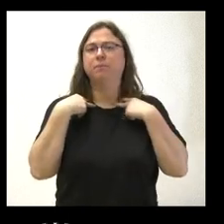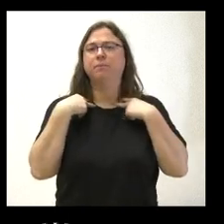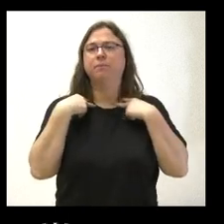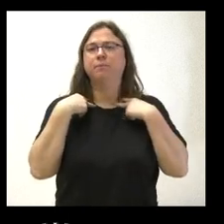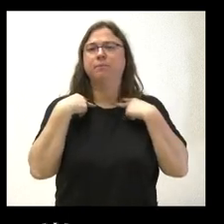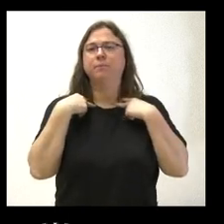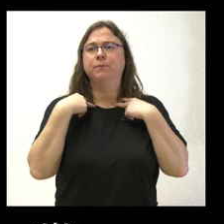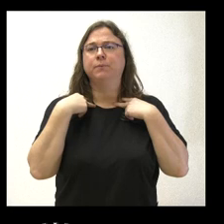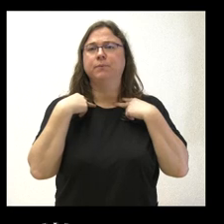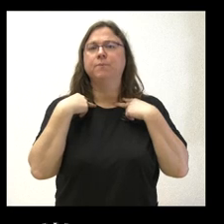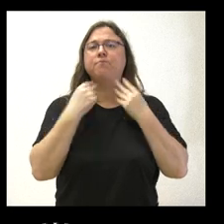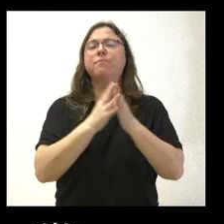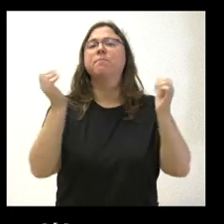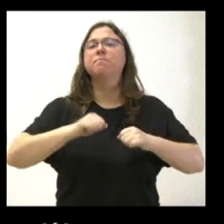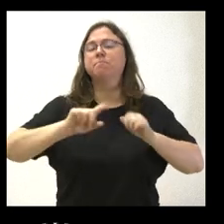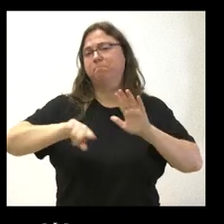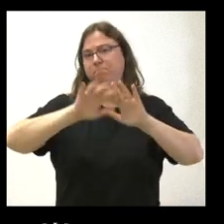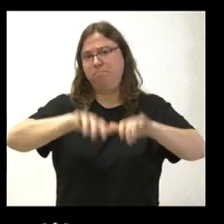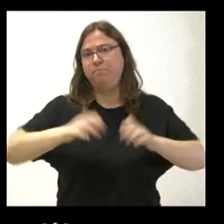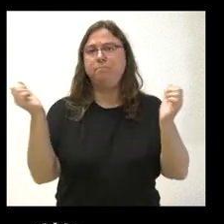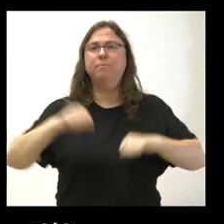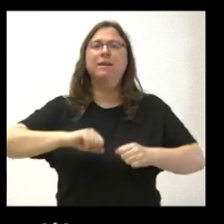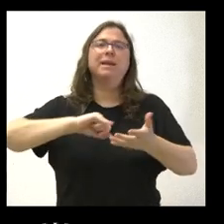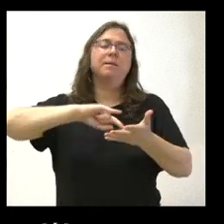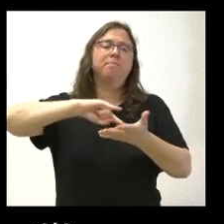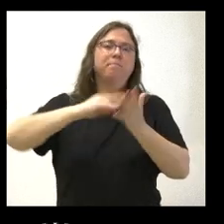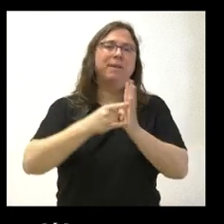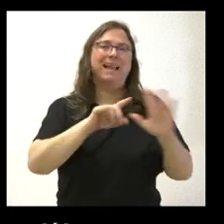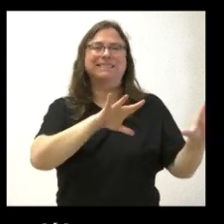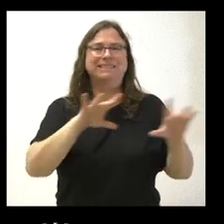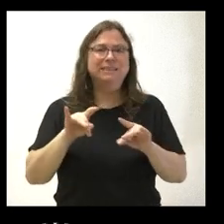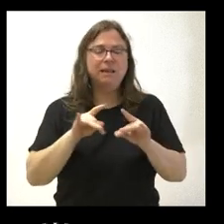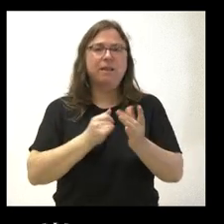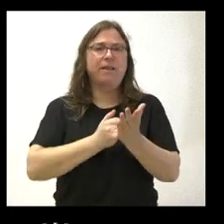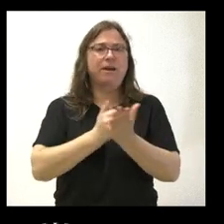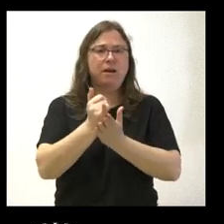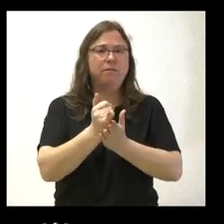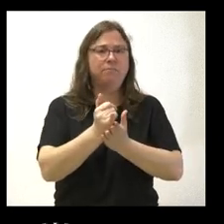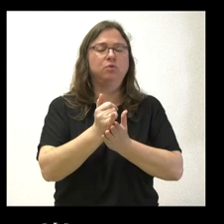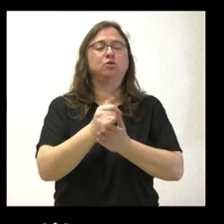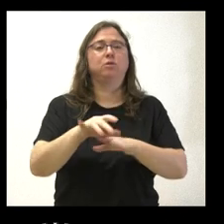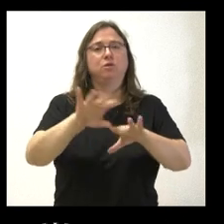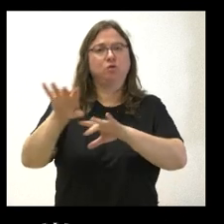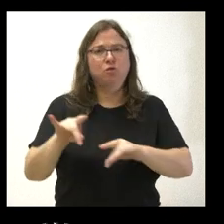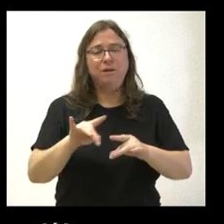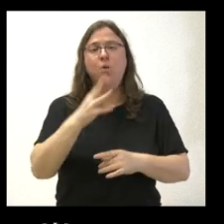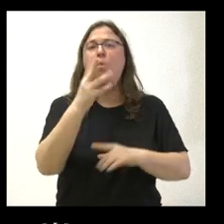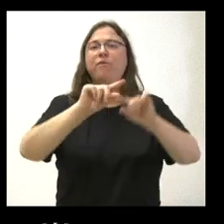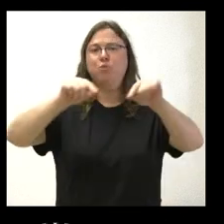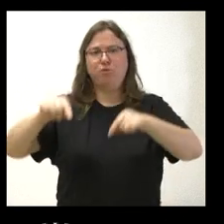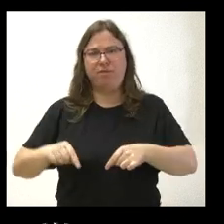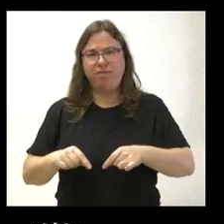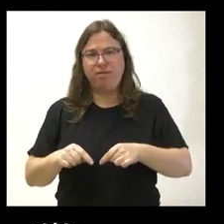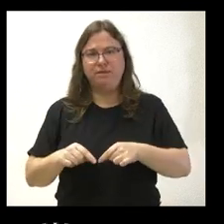aprobó pleno la incorporación al plan de tierra de Campos Al plan inversor de las comarcas de tierra de campos de cuatro provincias y